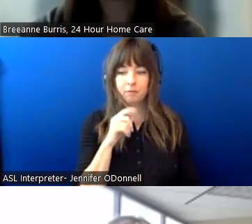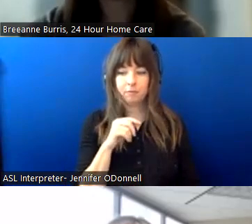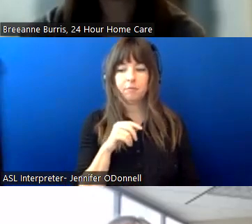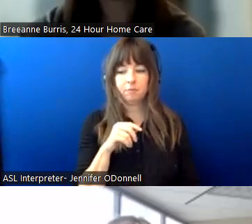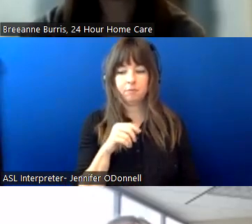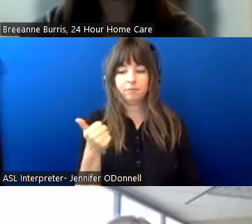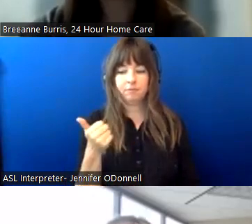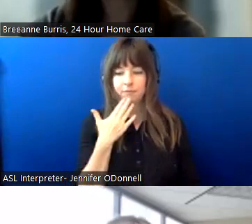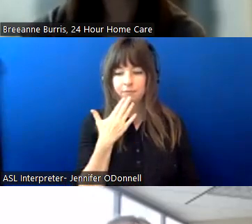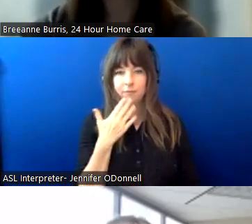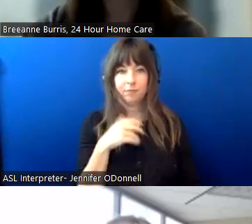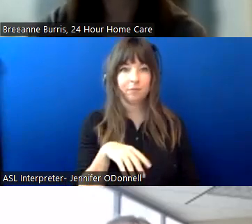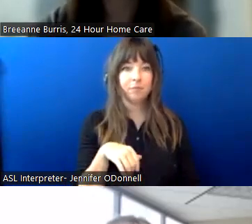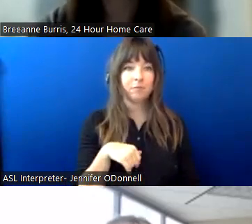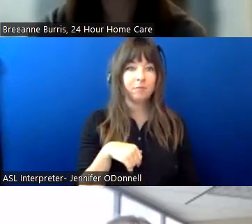Y para